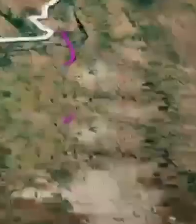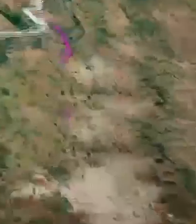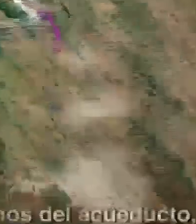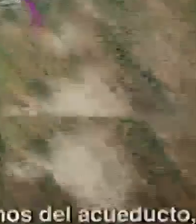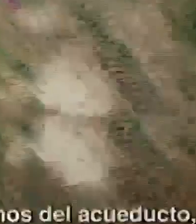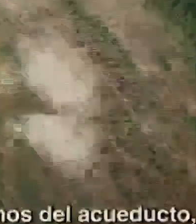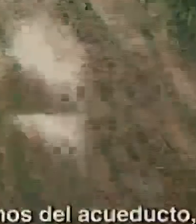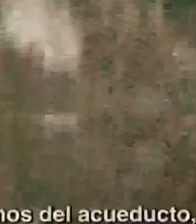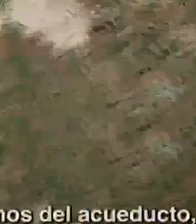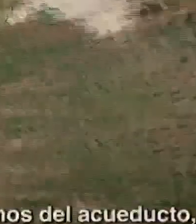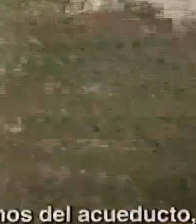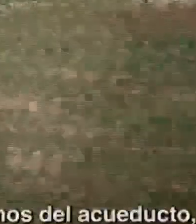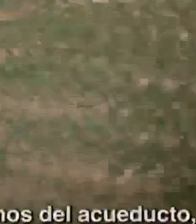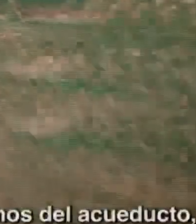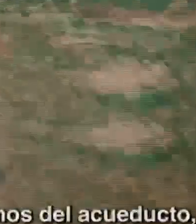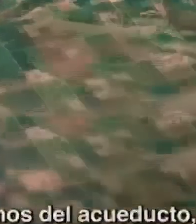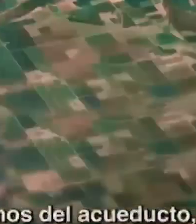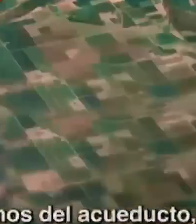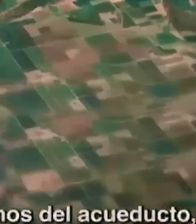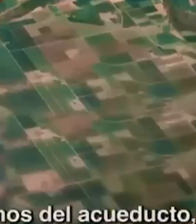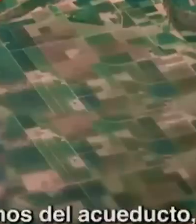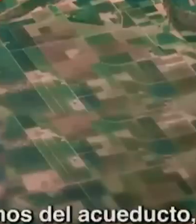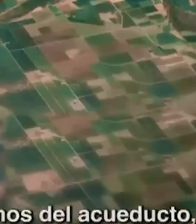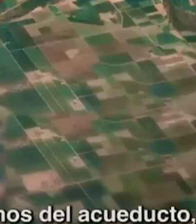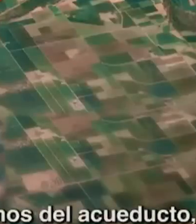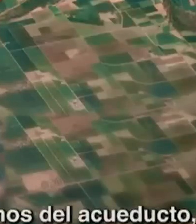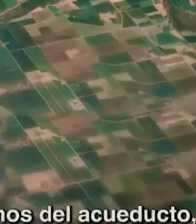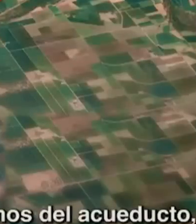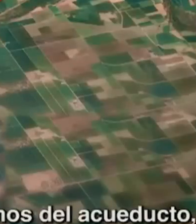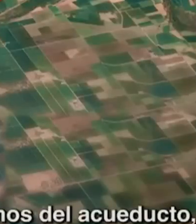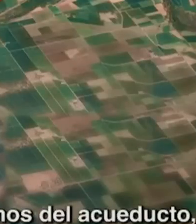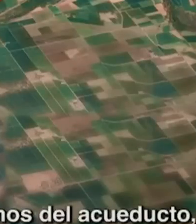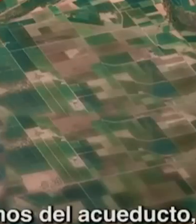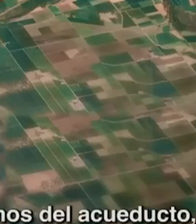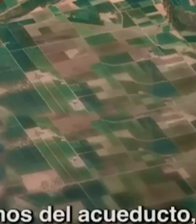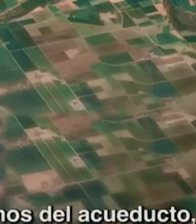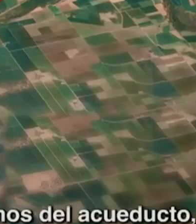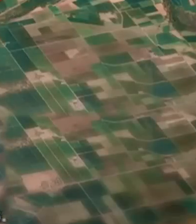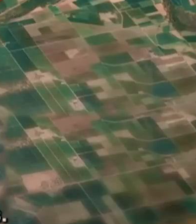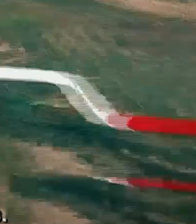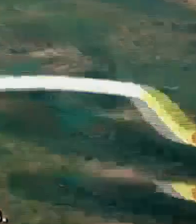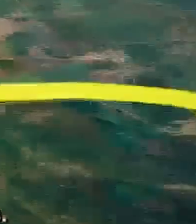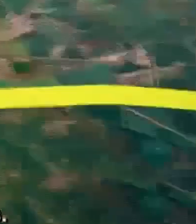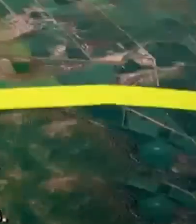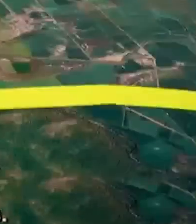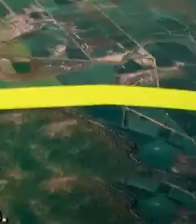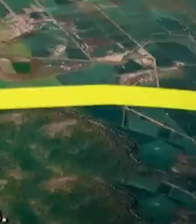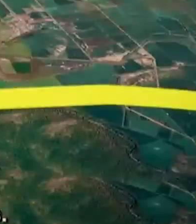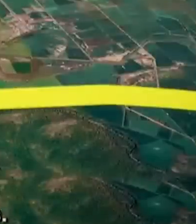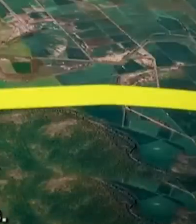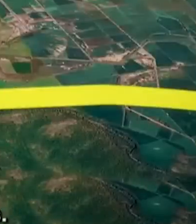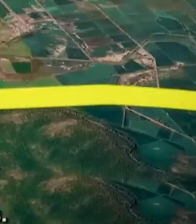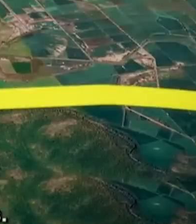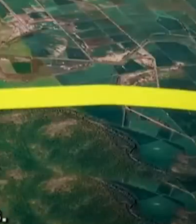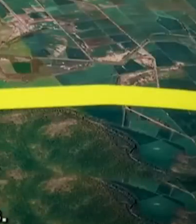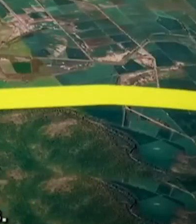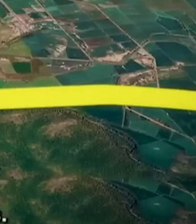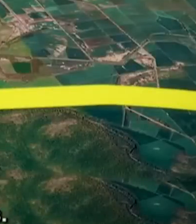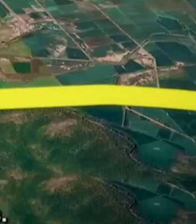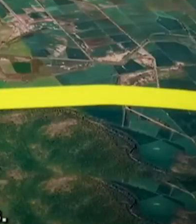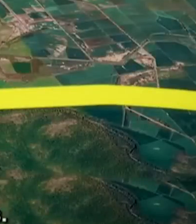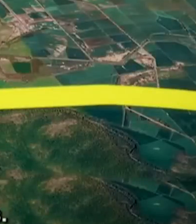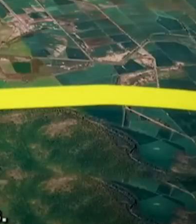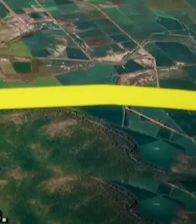comunidades. En 2022 se inició la construcción de los primeros 4 tramos del acueducto con una inversión de